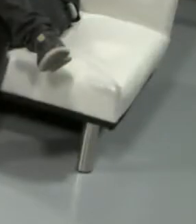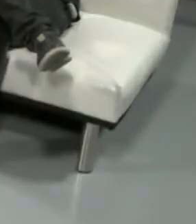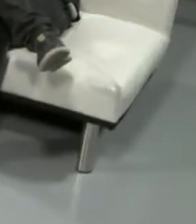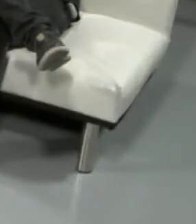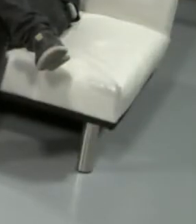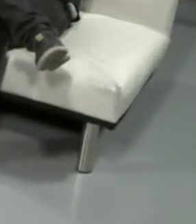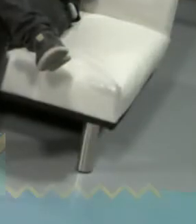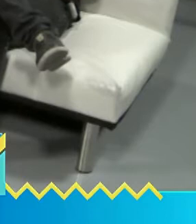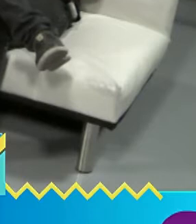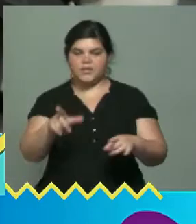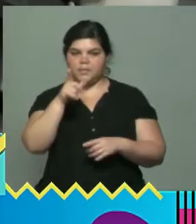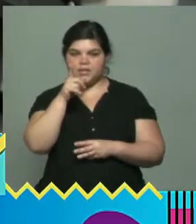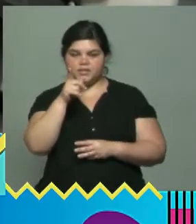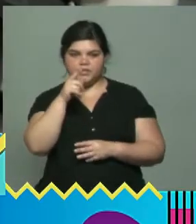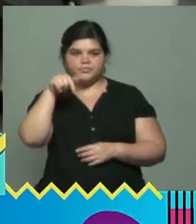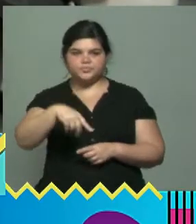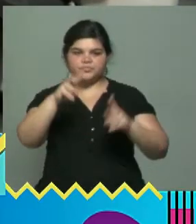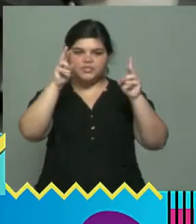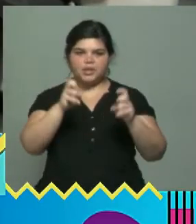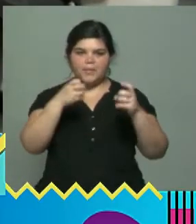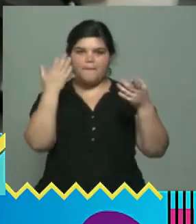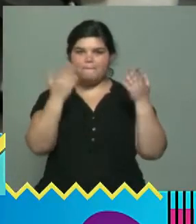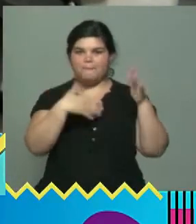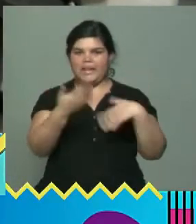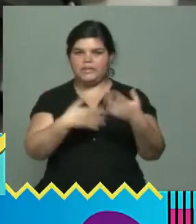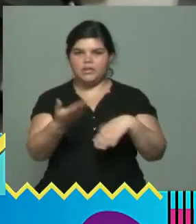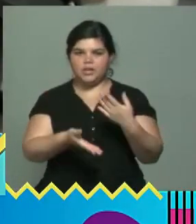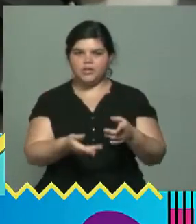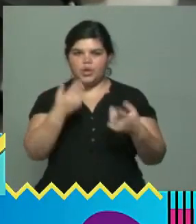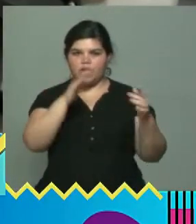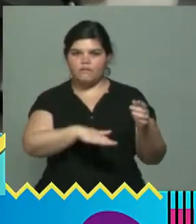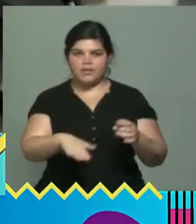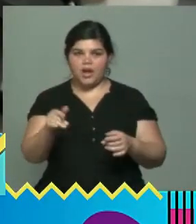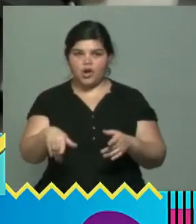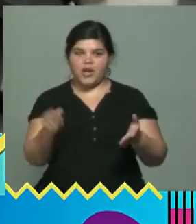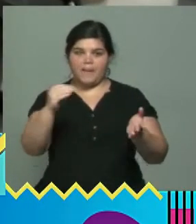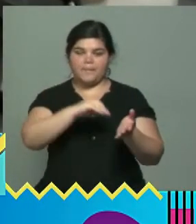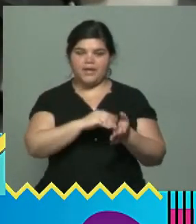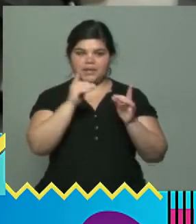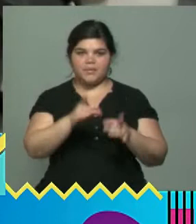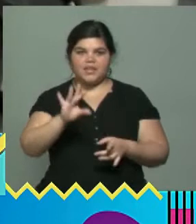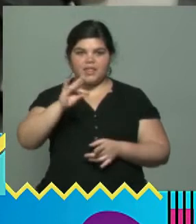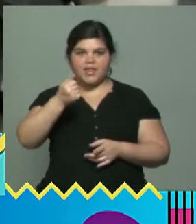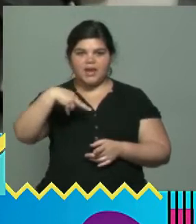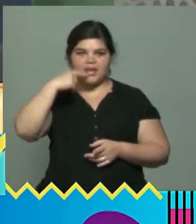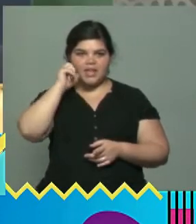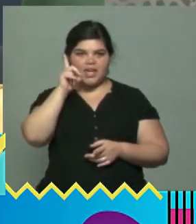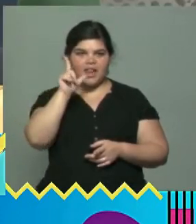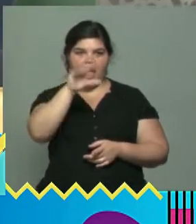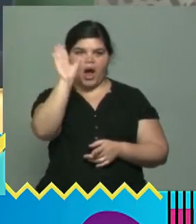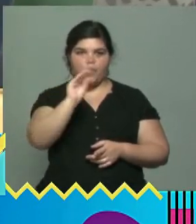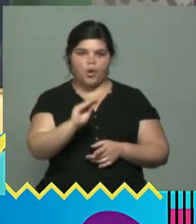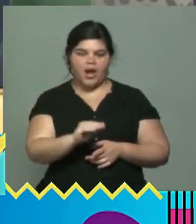Continuamos en Distintos Parecidos, estamos hablando de maltrato infantil y se suma una invitada más. Está con nosotros Daniela Torres, abogada, especialista en familia